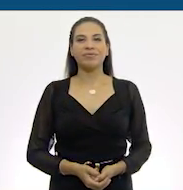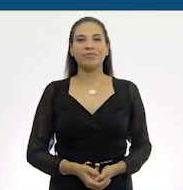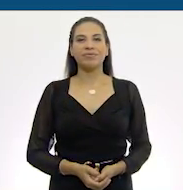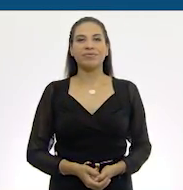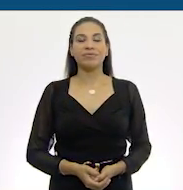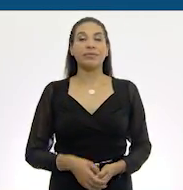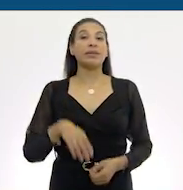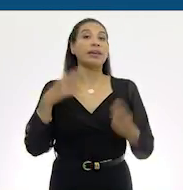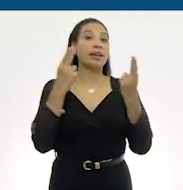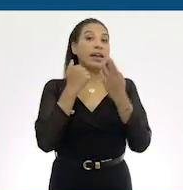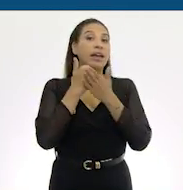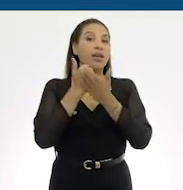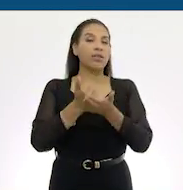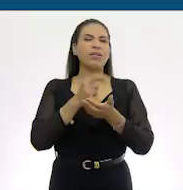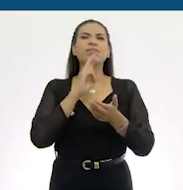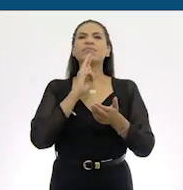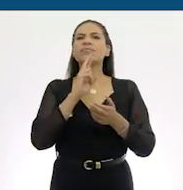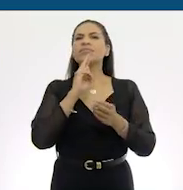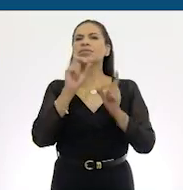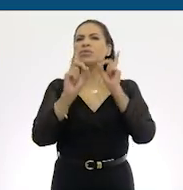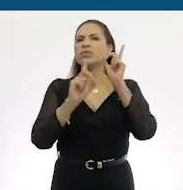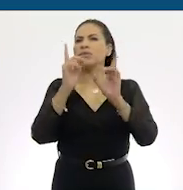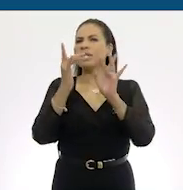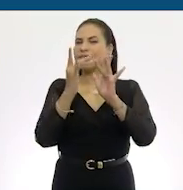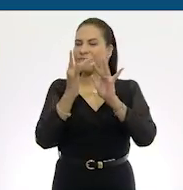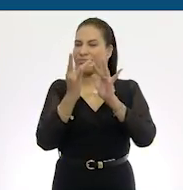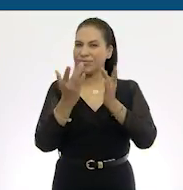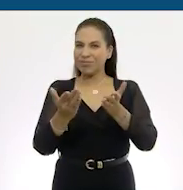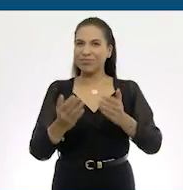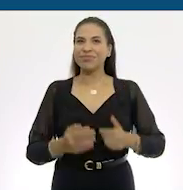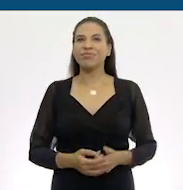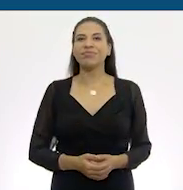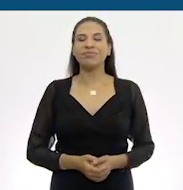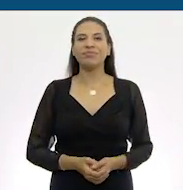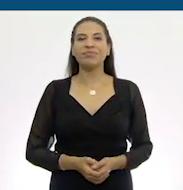Si necesitas ayuda para responder tus dudas, contáctanos.